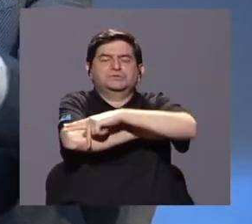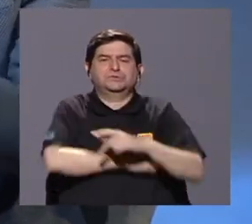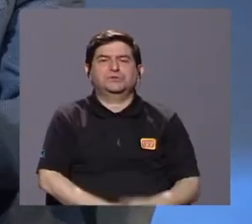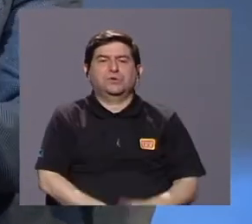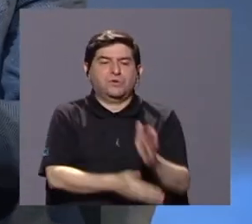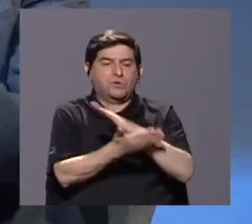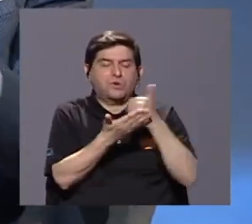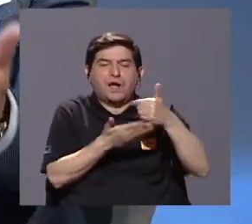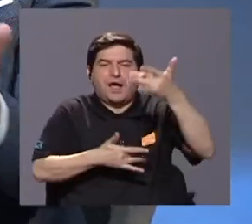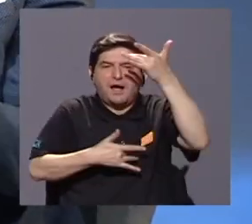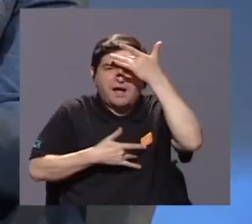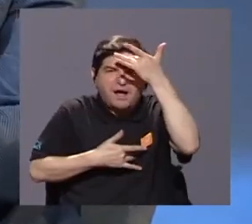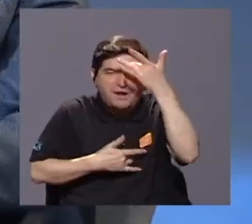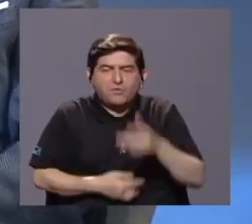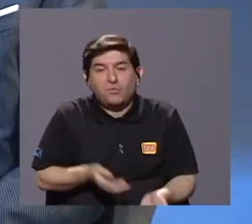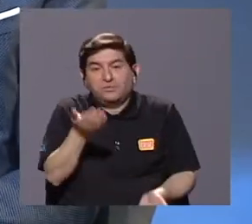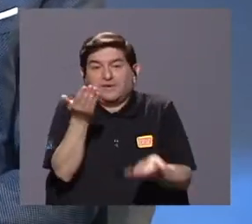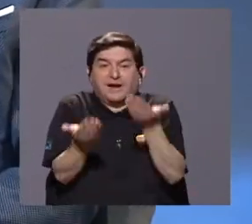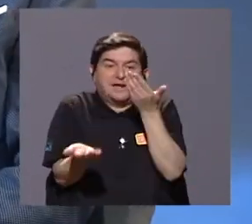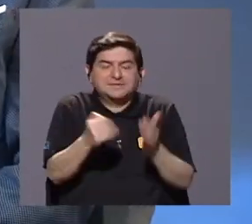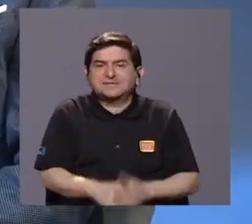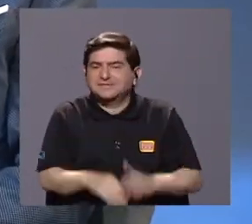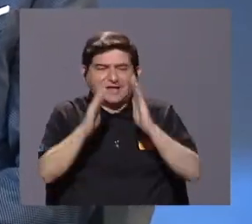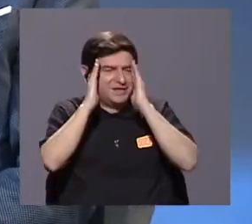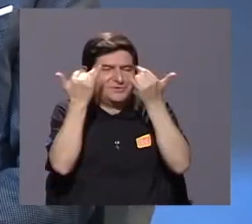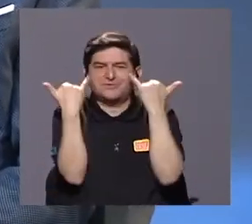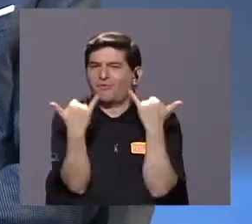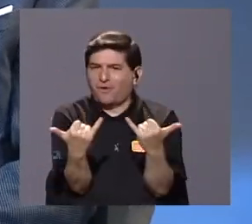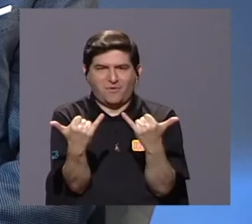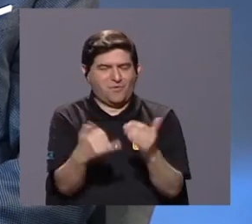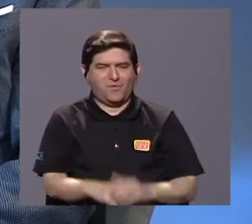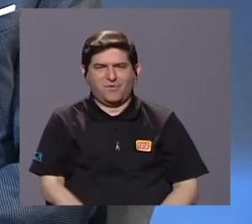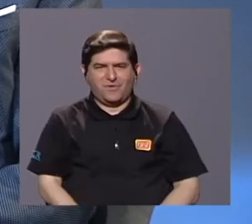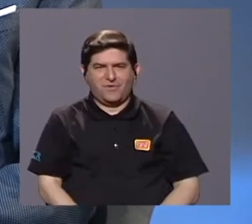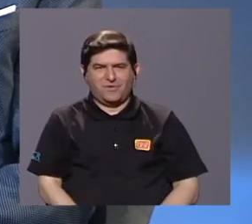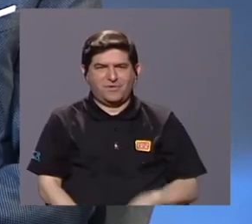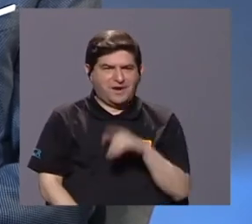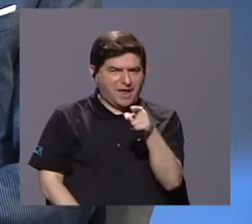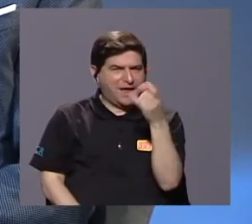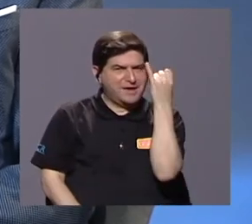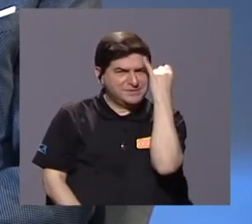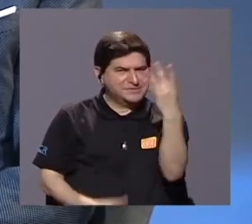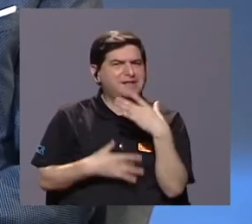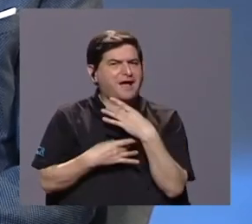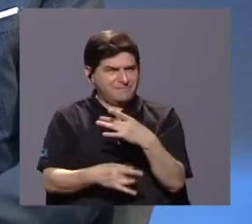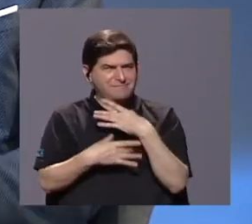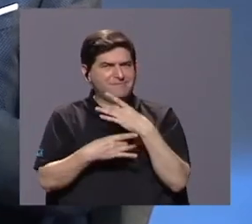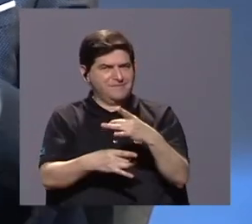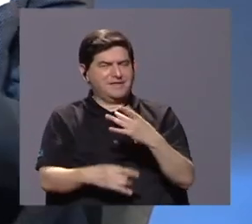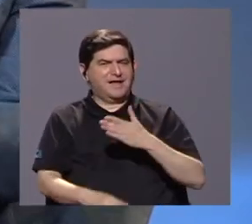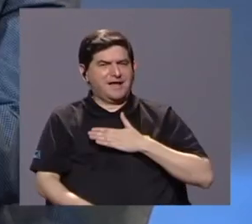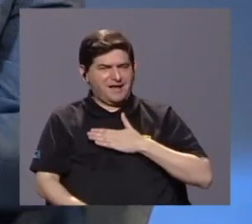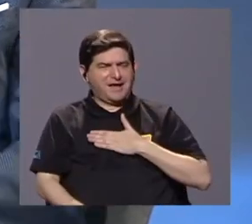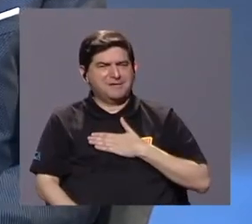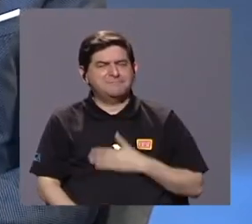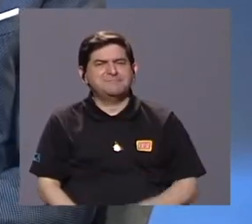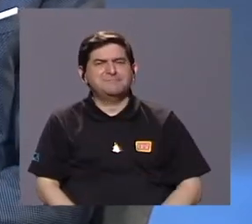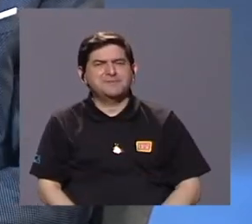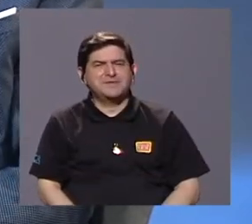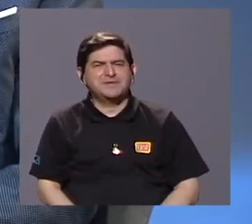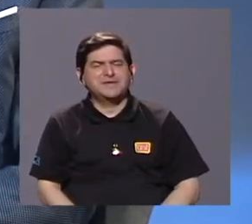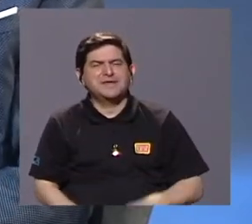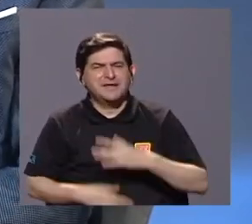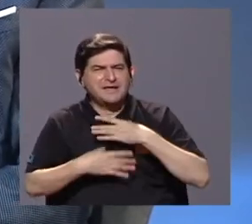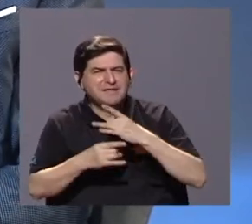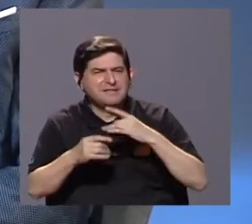algunas enfermedades han tenido que ser desatendidas. Esto es una idea bastante interesante que me interesaría que la